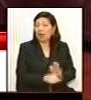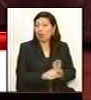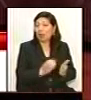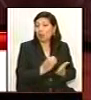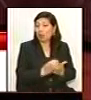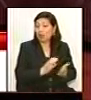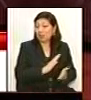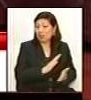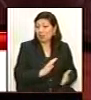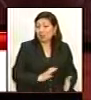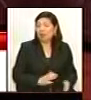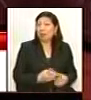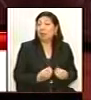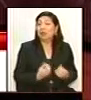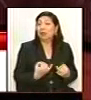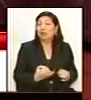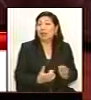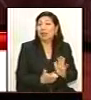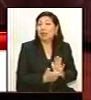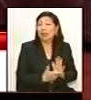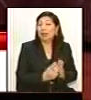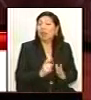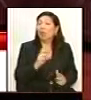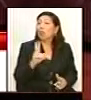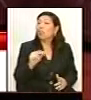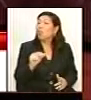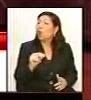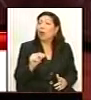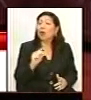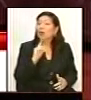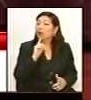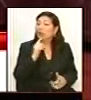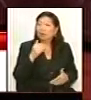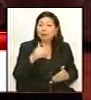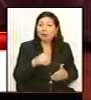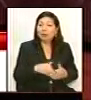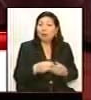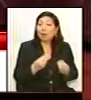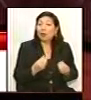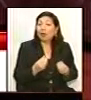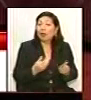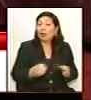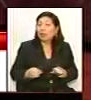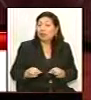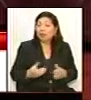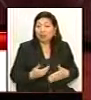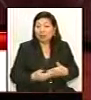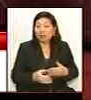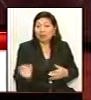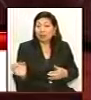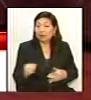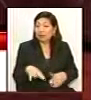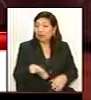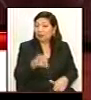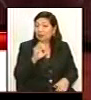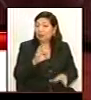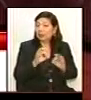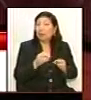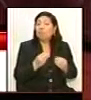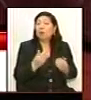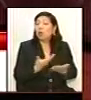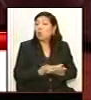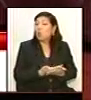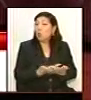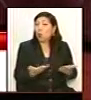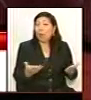contrataciones con el Estado. Porque si la ley de la Constitución del Estado dice no, se está infringiendo porque no se está haciendo un proceso sin selección, porque no